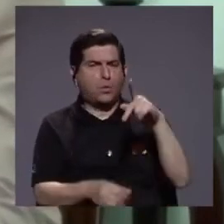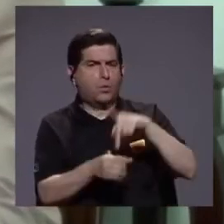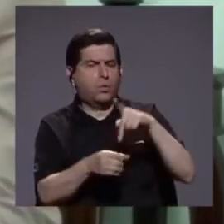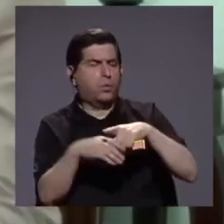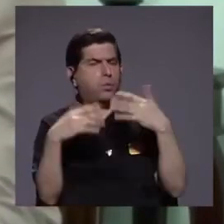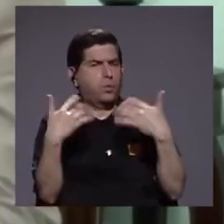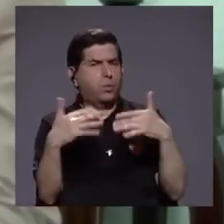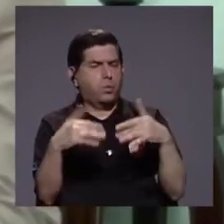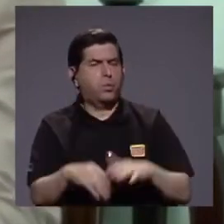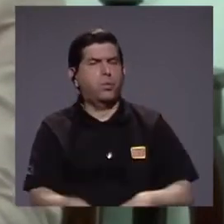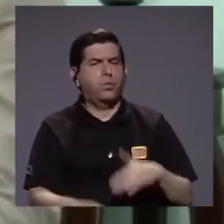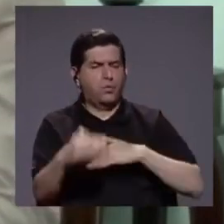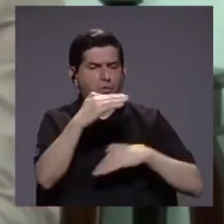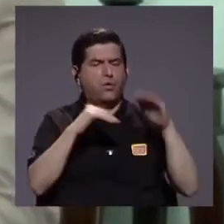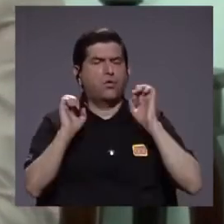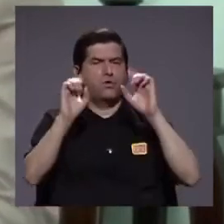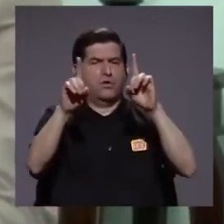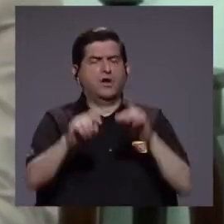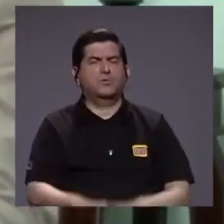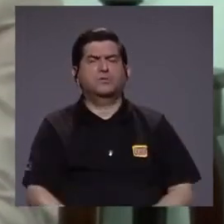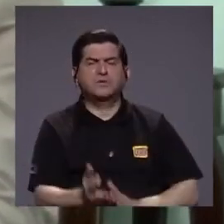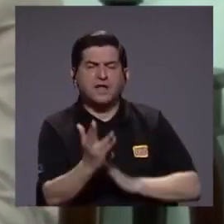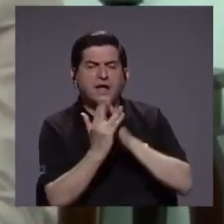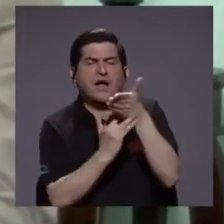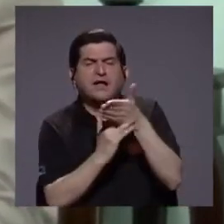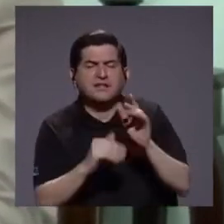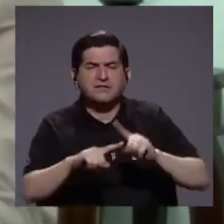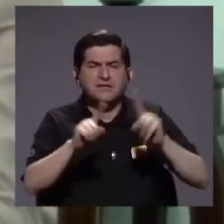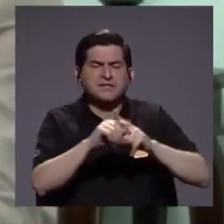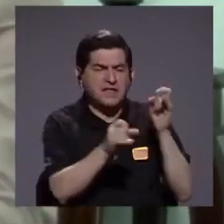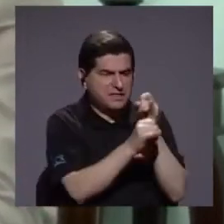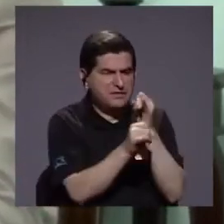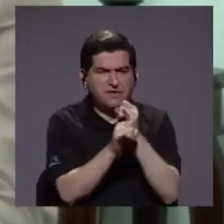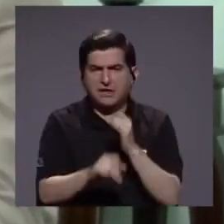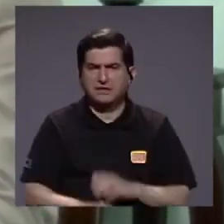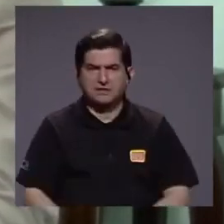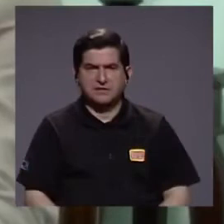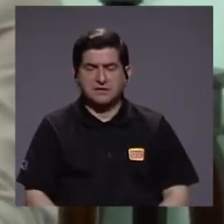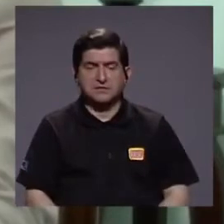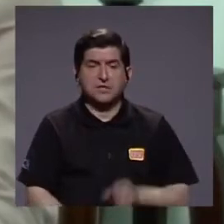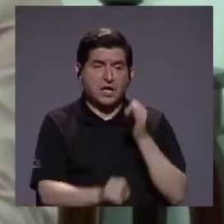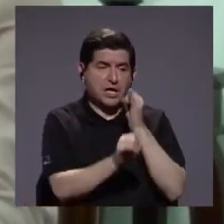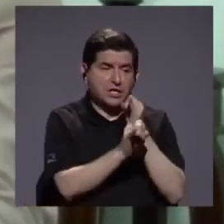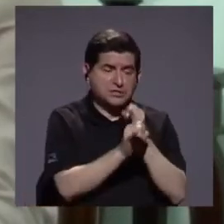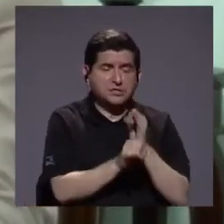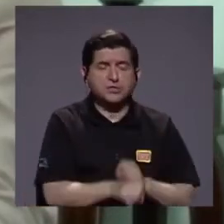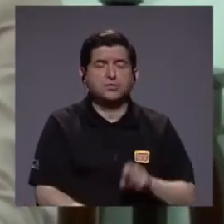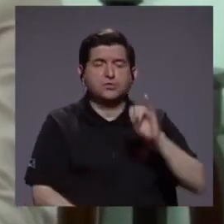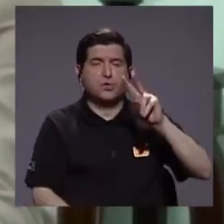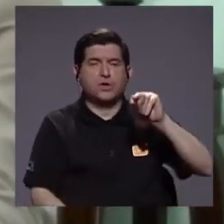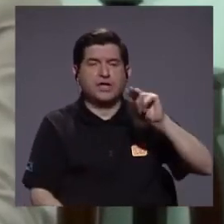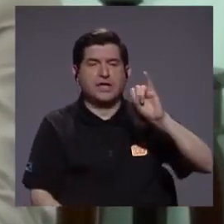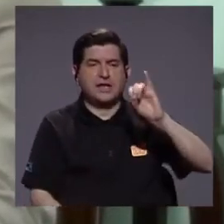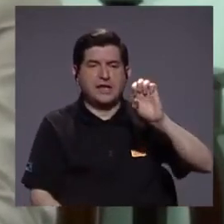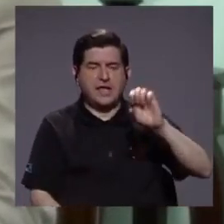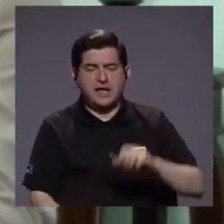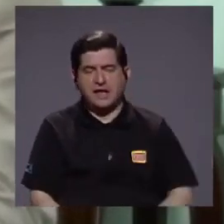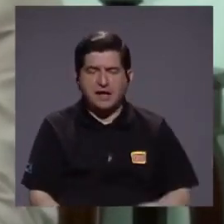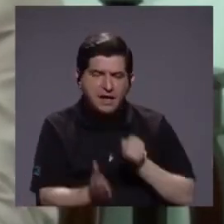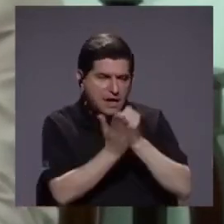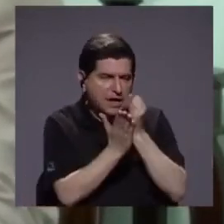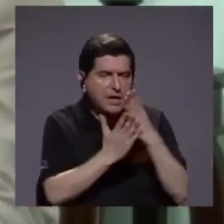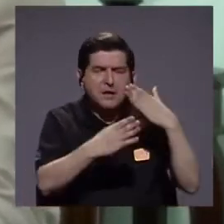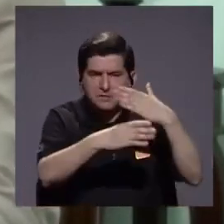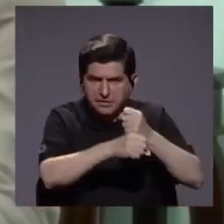la Facultad de Educación a través de sus instancias, ya sea a través del Instituto del INIE, por ejemplo, las investigaciones que